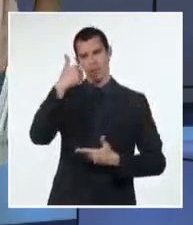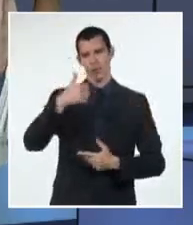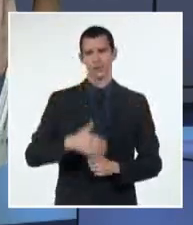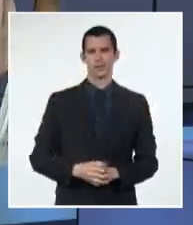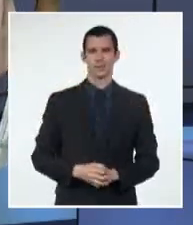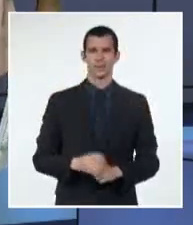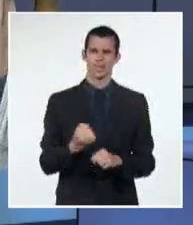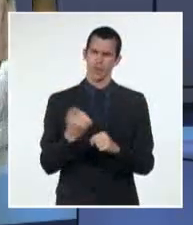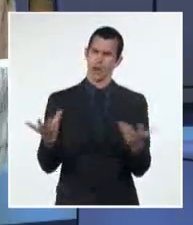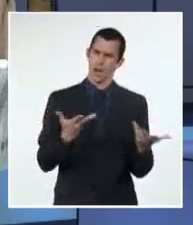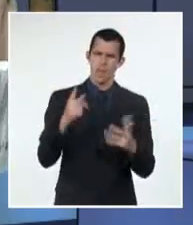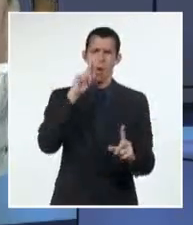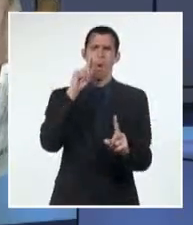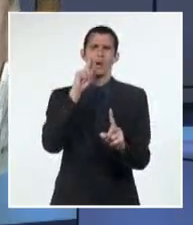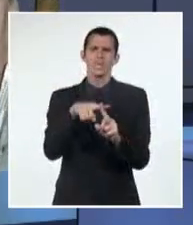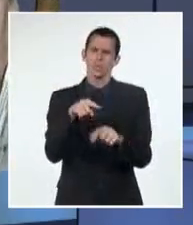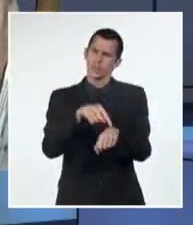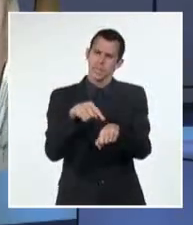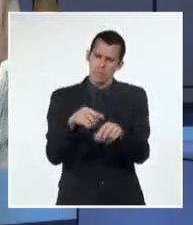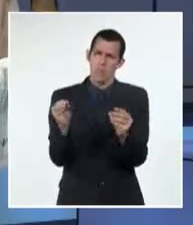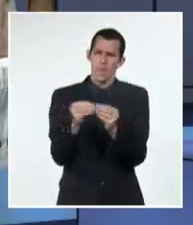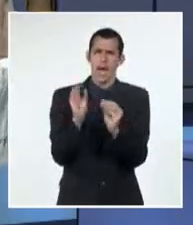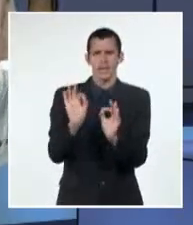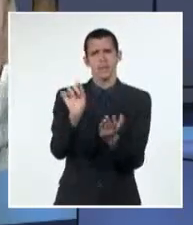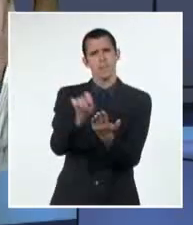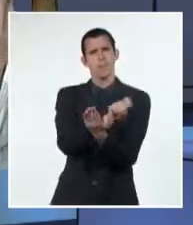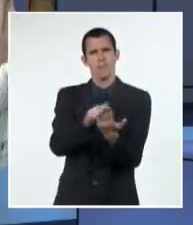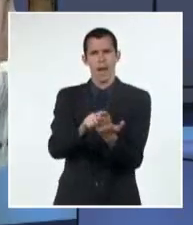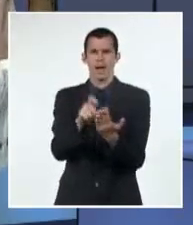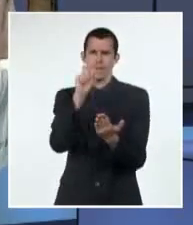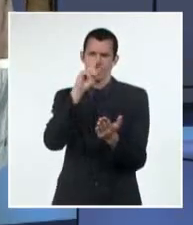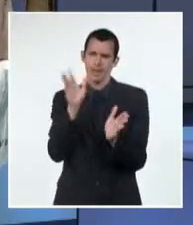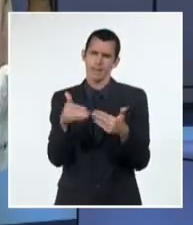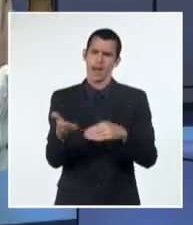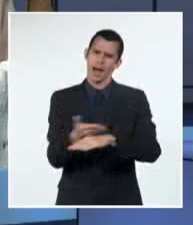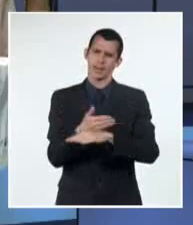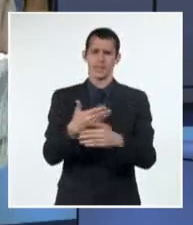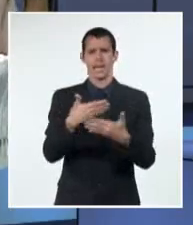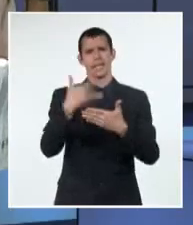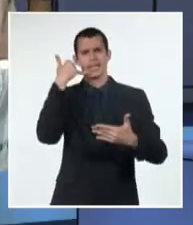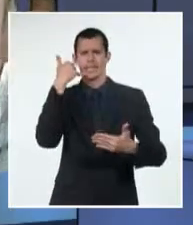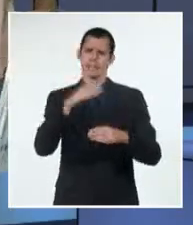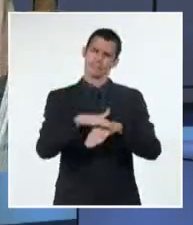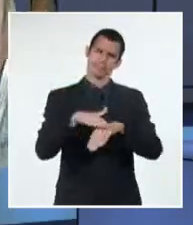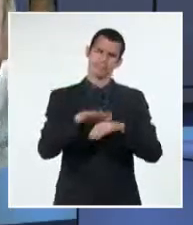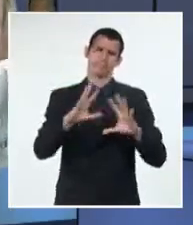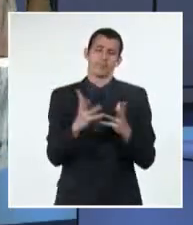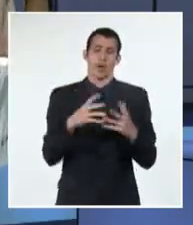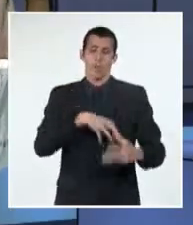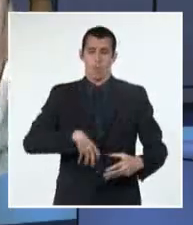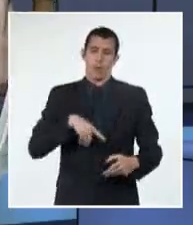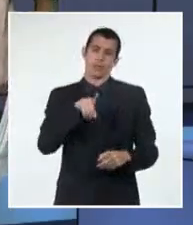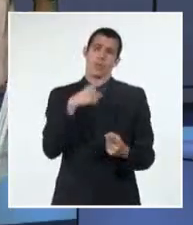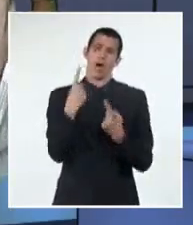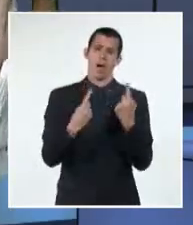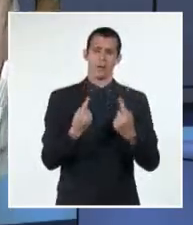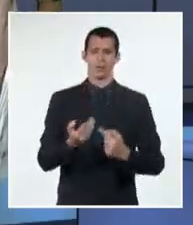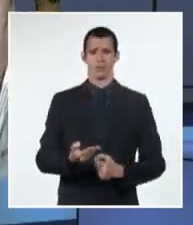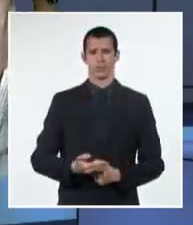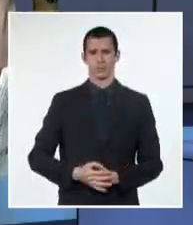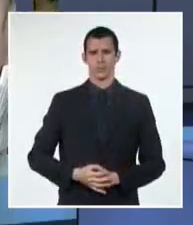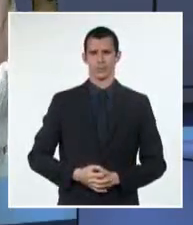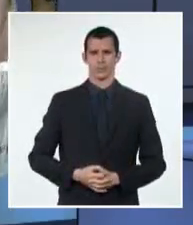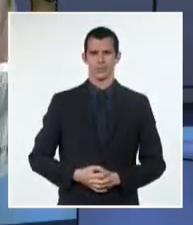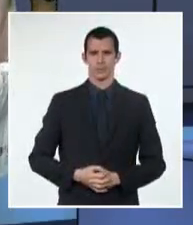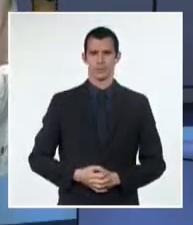trabajarán para concluirlas en el tiempo programado. ETEXA ofrece disculpas por las molestias que esto puede ocasionar.